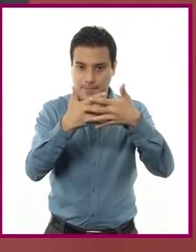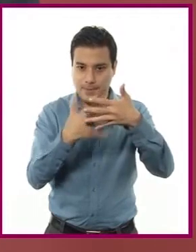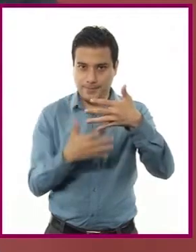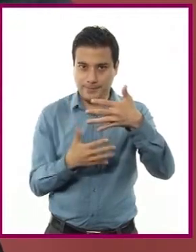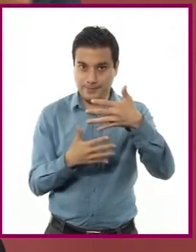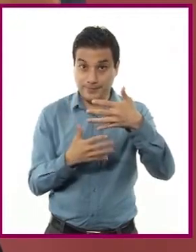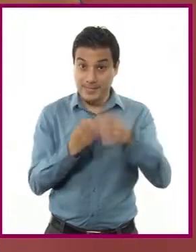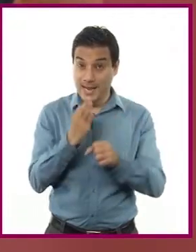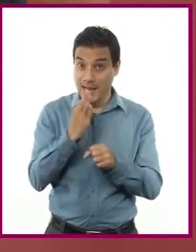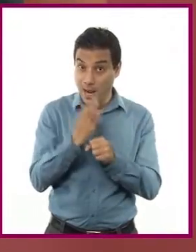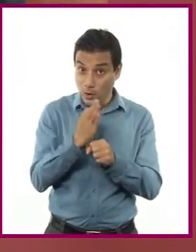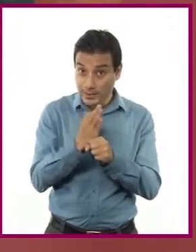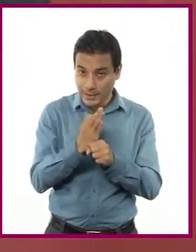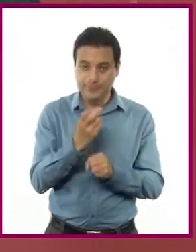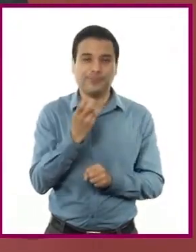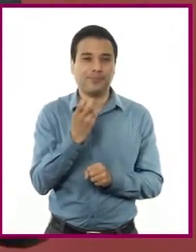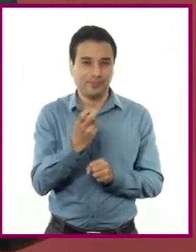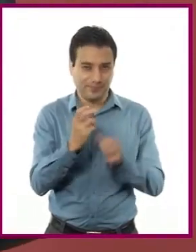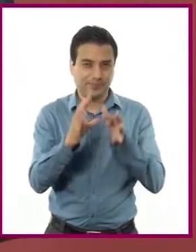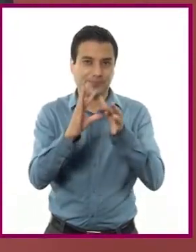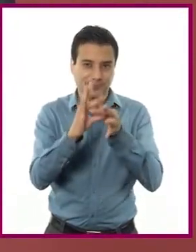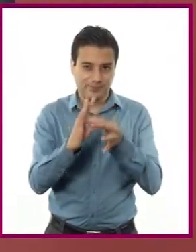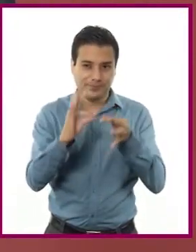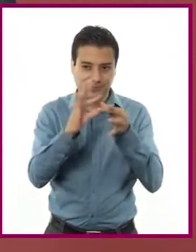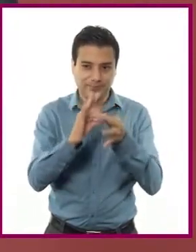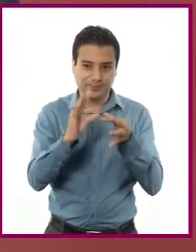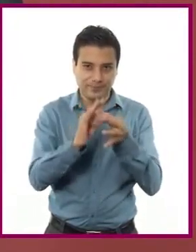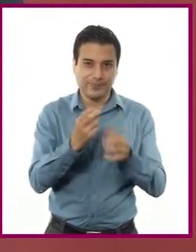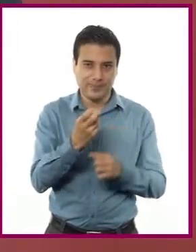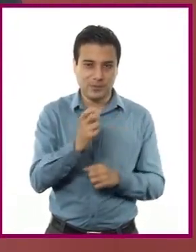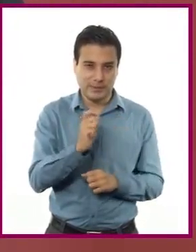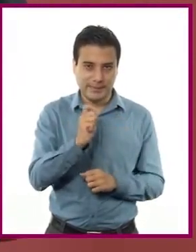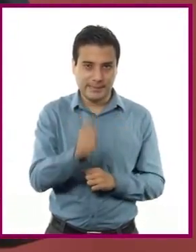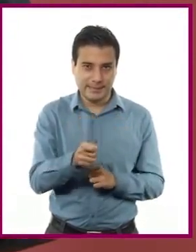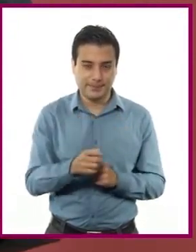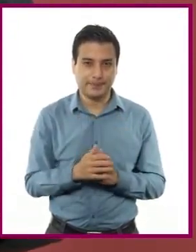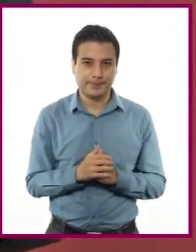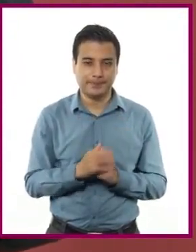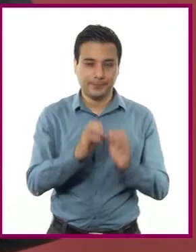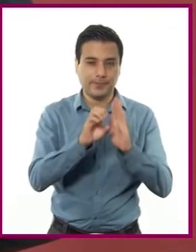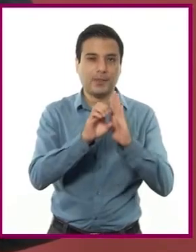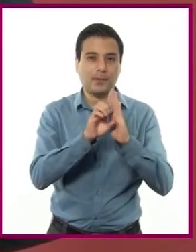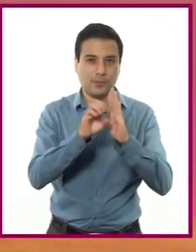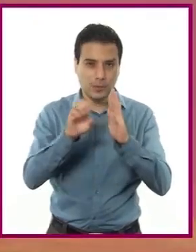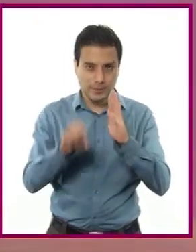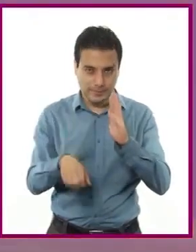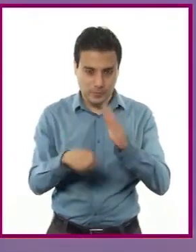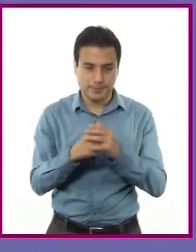hablaremos sobre todo tipo de cosas acerca de los glosarios. Por ejemplo,